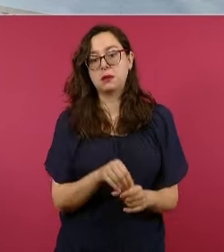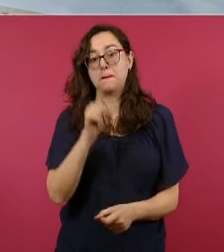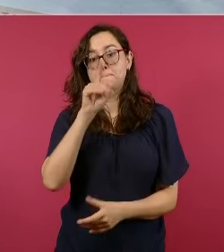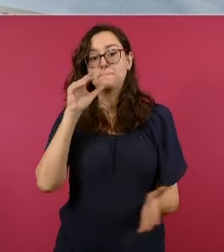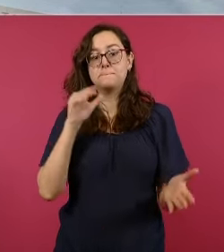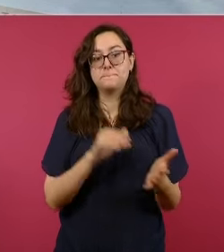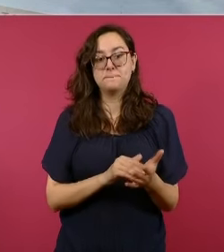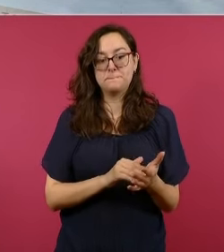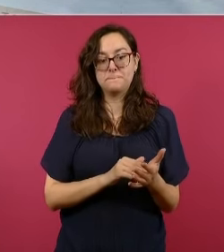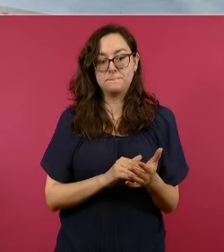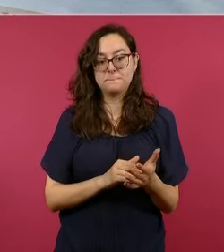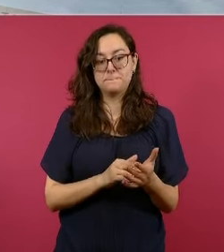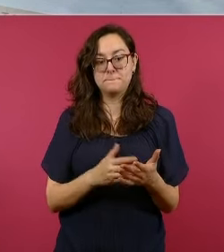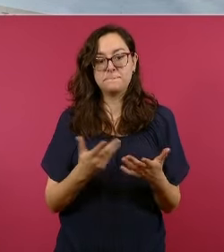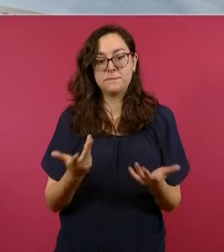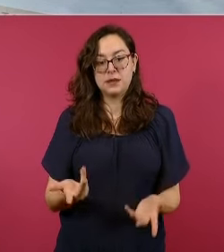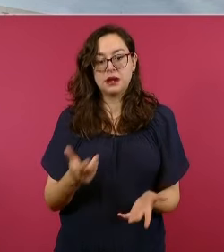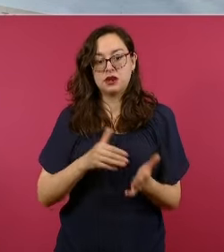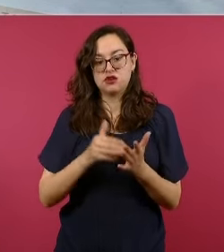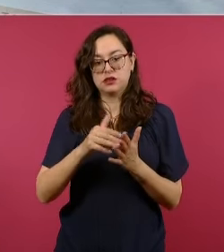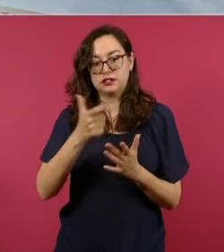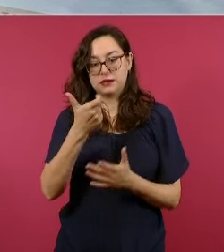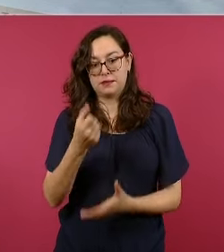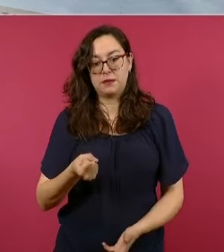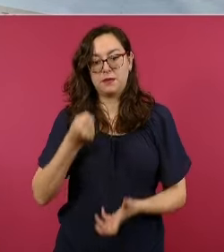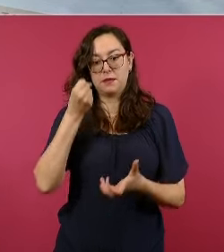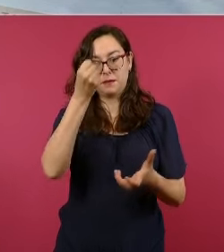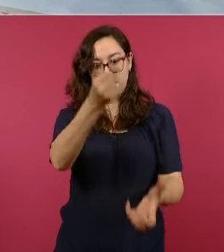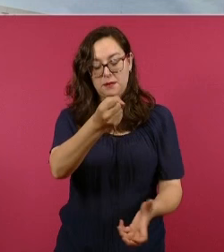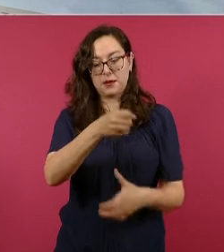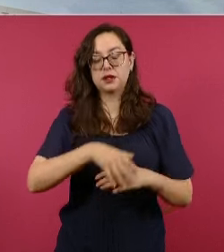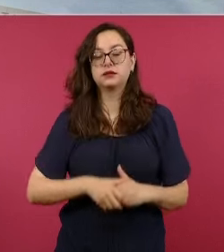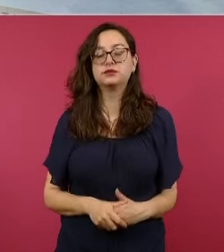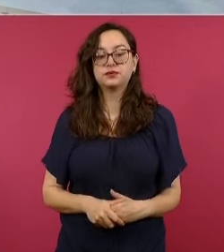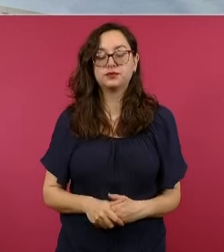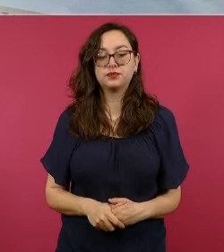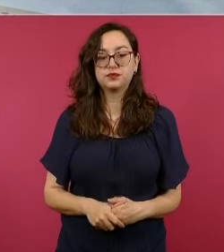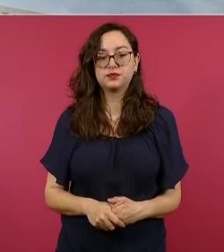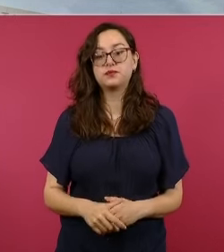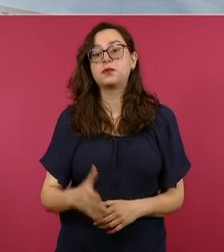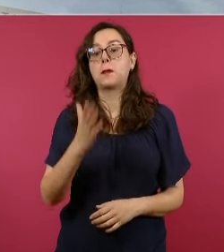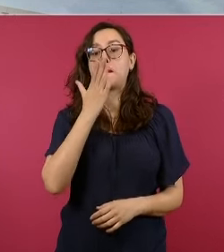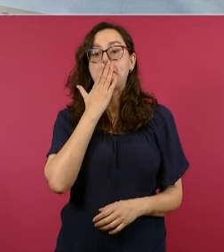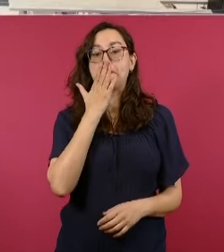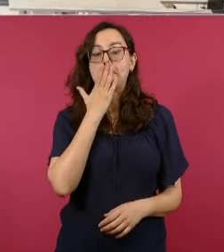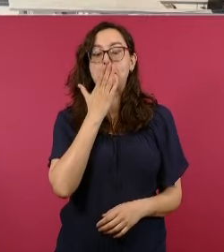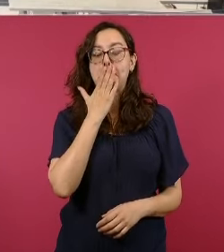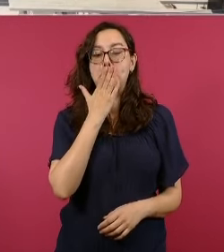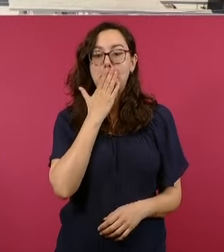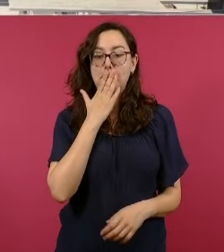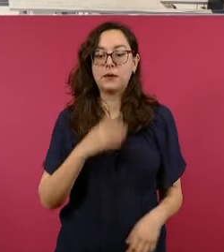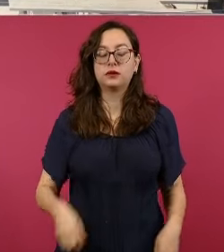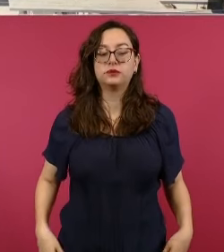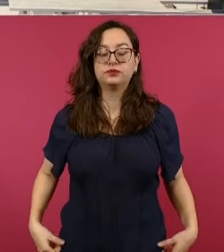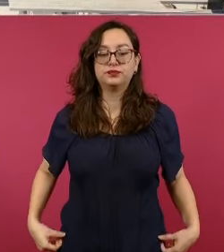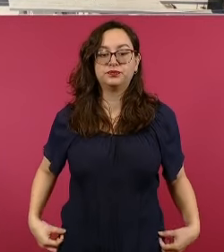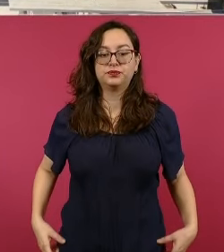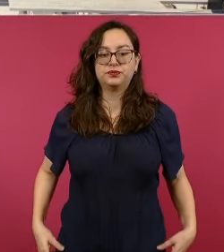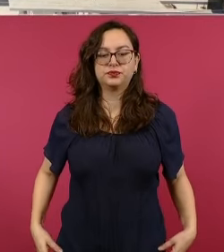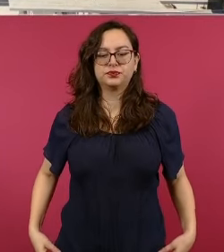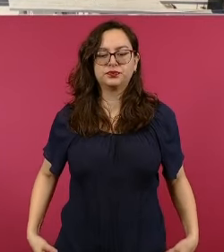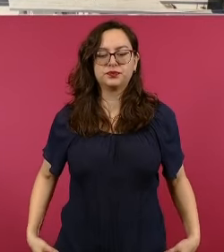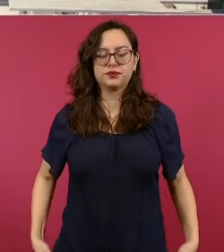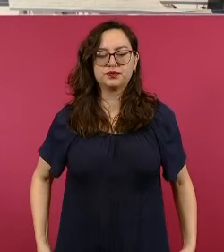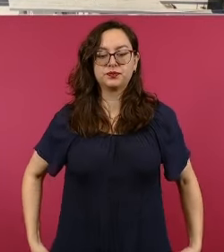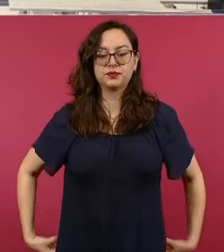de pesos también ahí se puso en Operación el hospital general de Mazatlán en Sonora ehh había una obra eh que